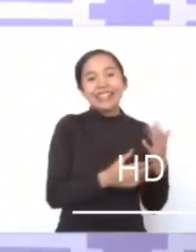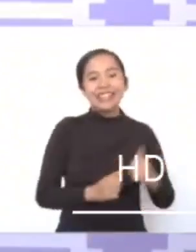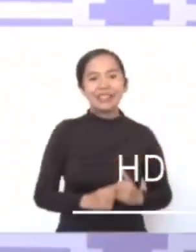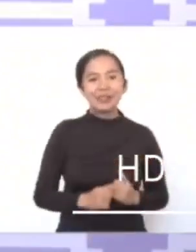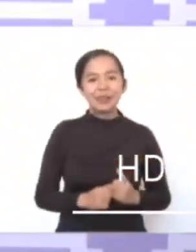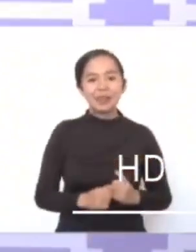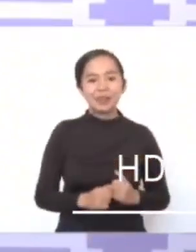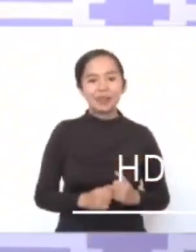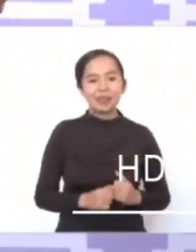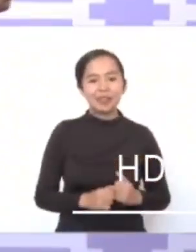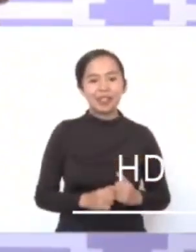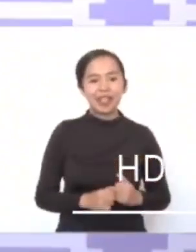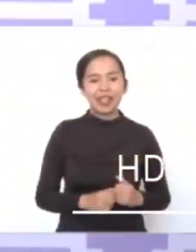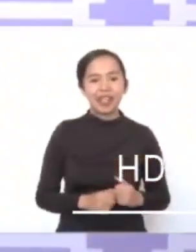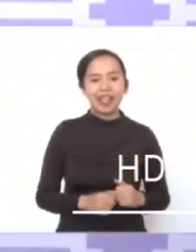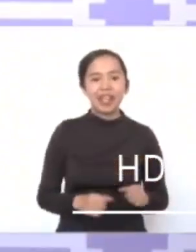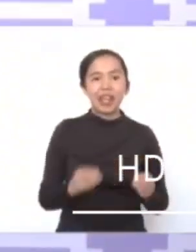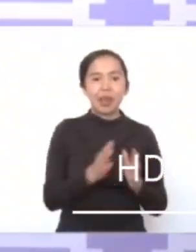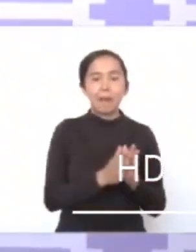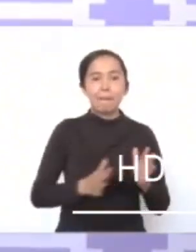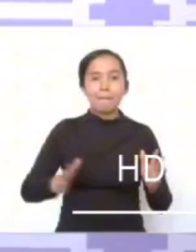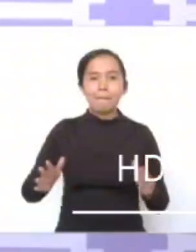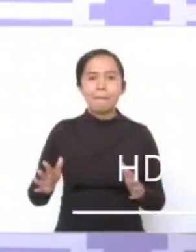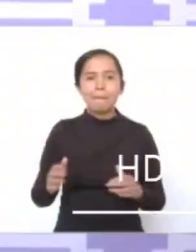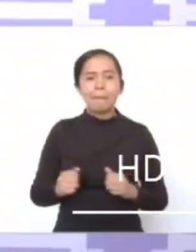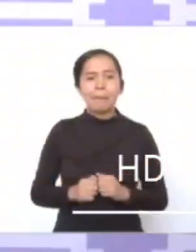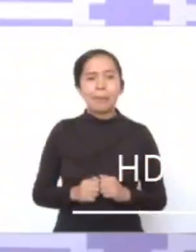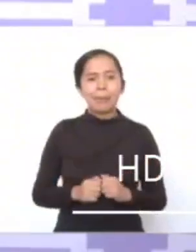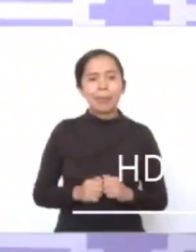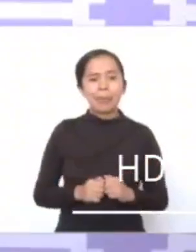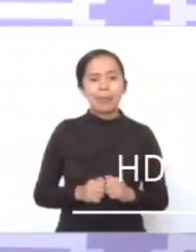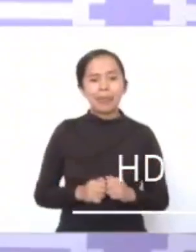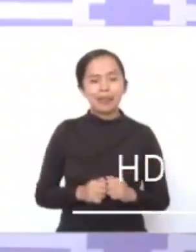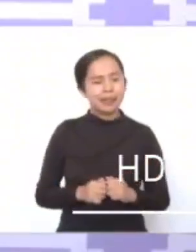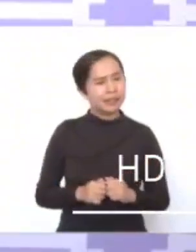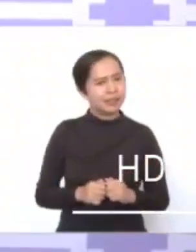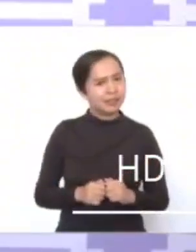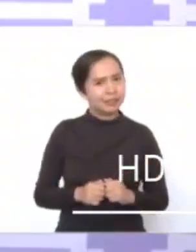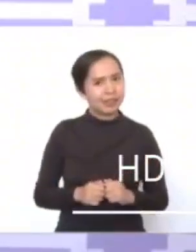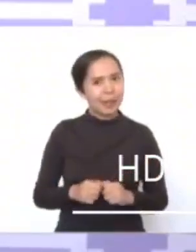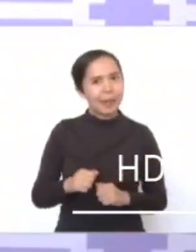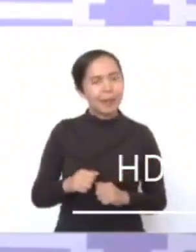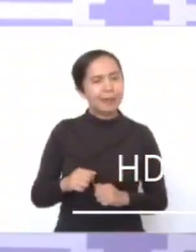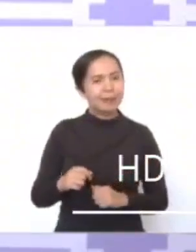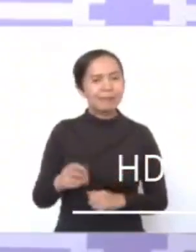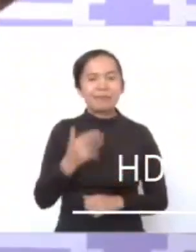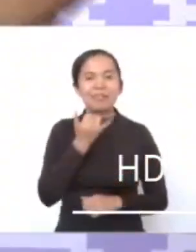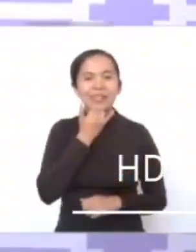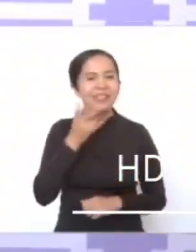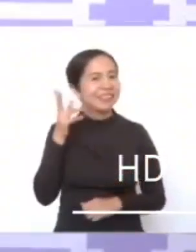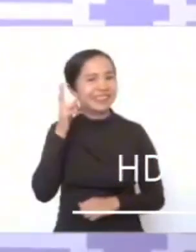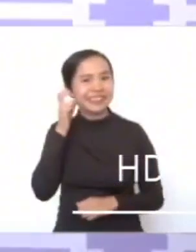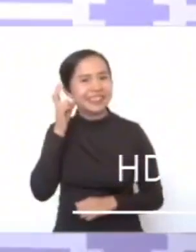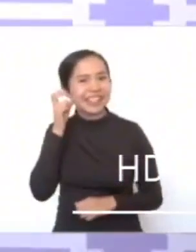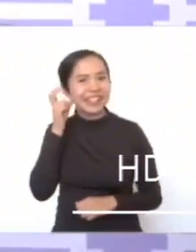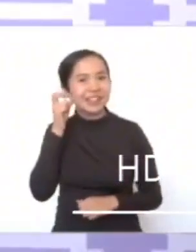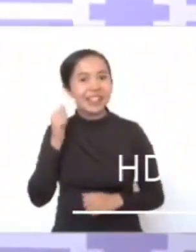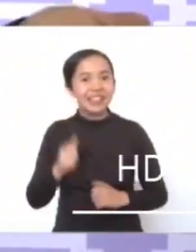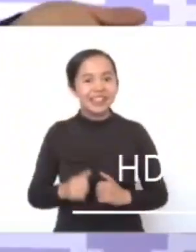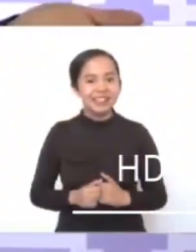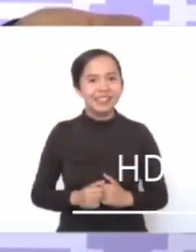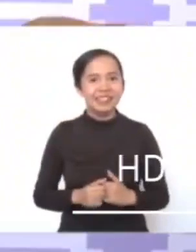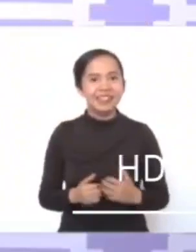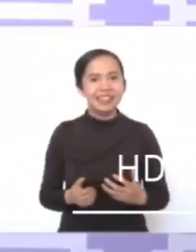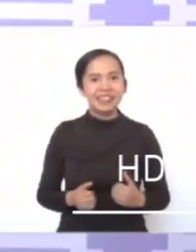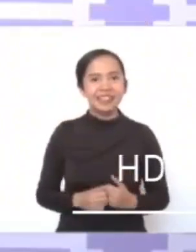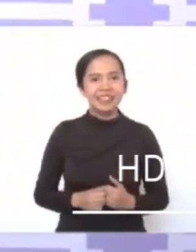va lento el proceso de basificación del INF Bienestar, y ya hasta estaban cobrando su